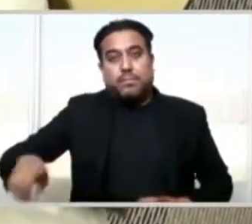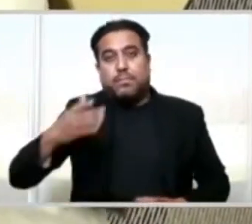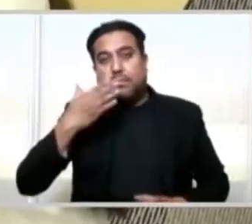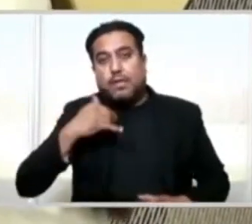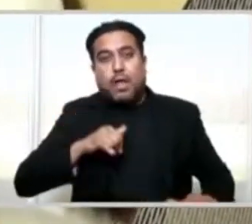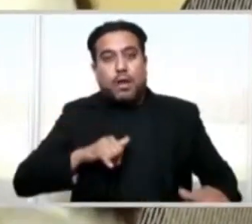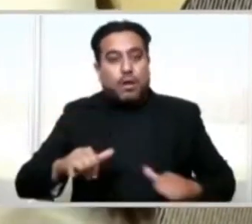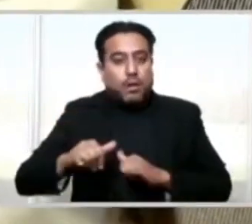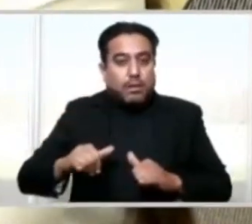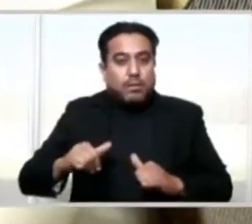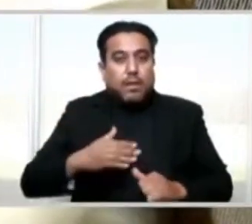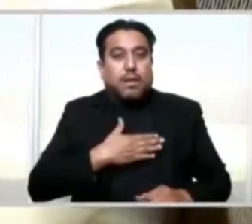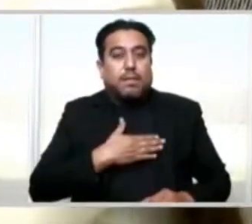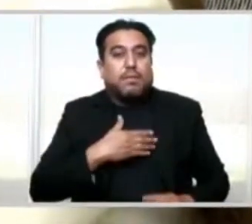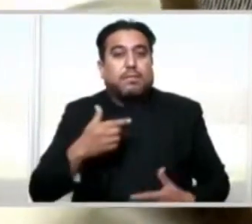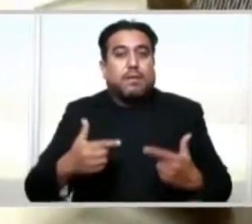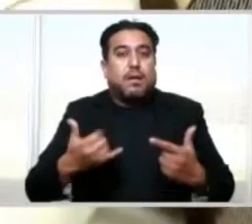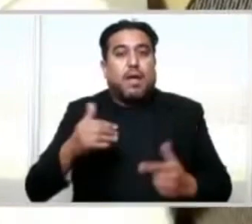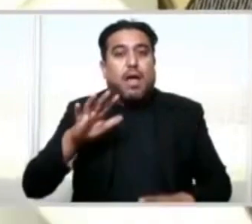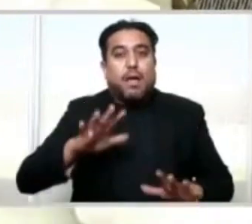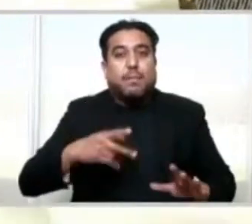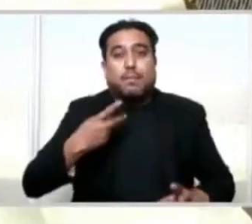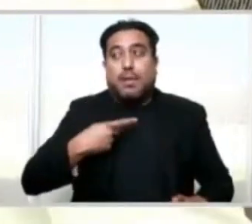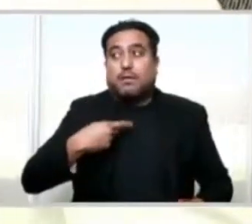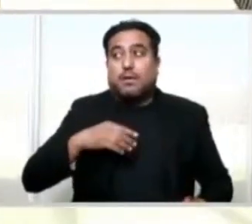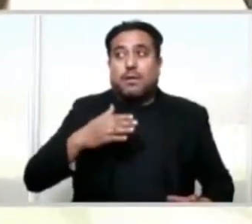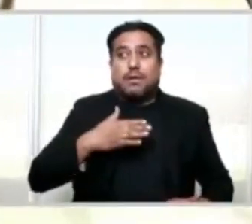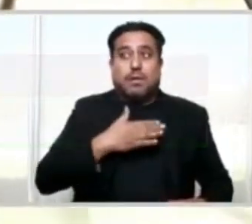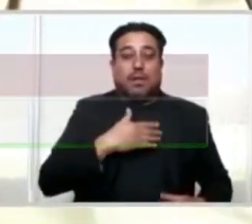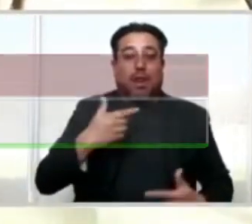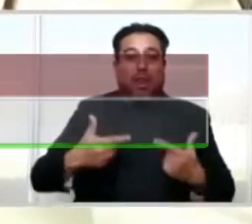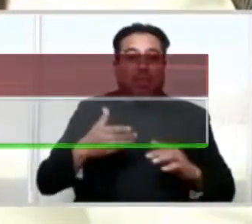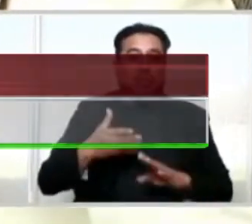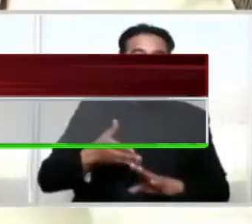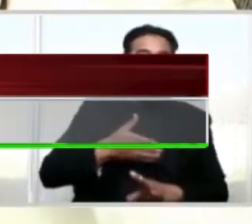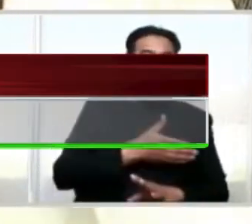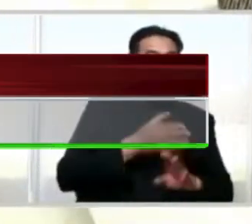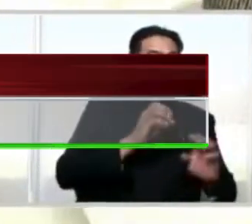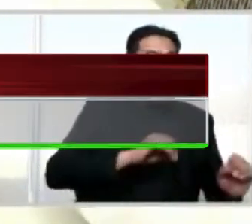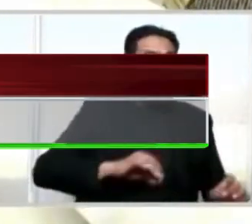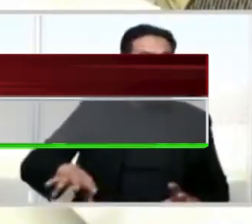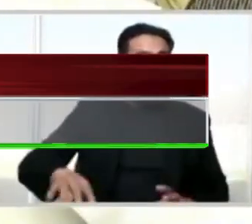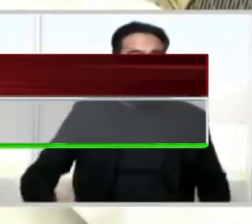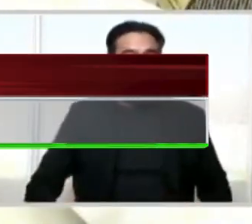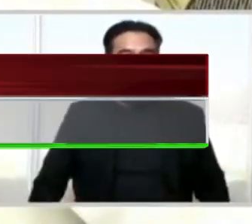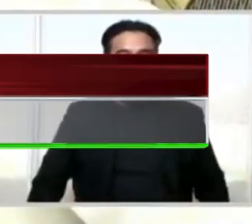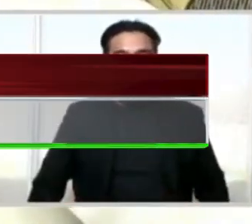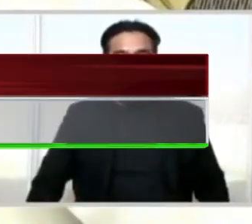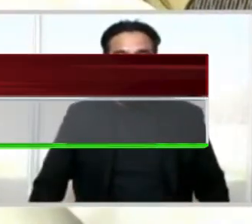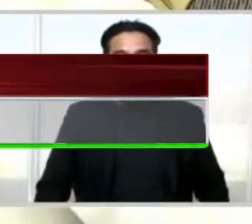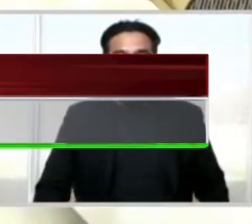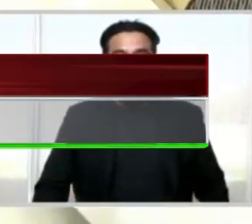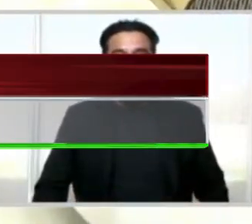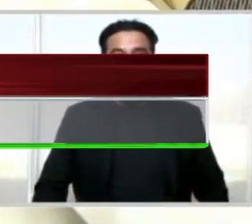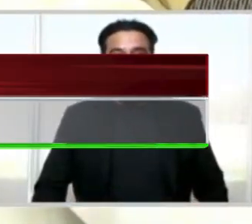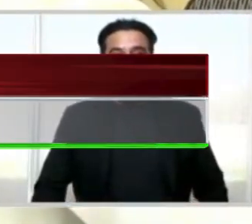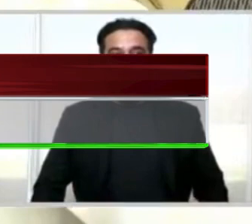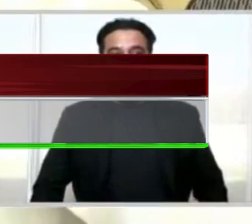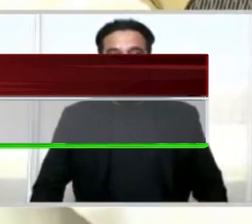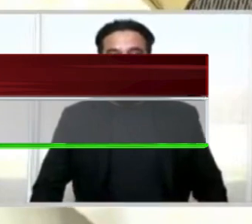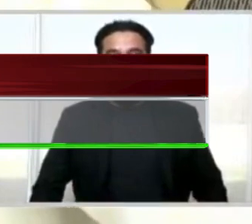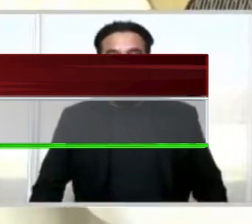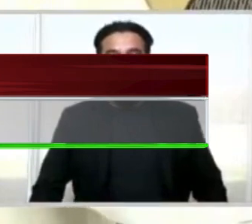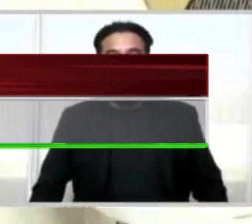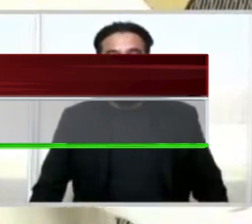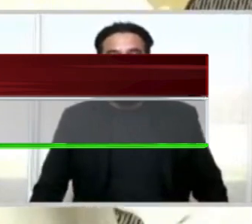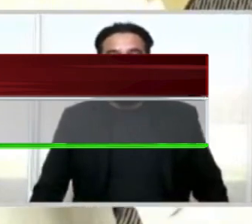para amamantar, provocando que abandonen esta práctica antes del periodo que recomiendan. Prueba de